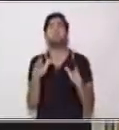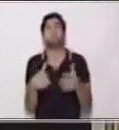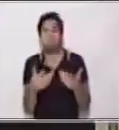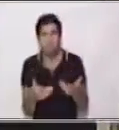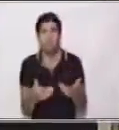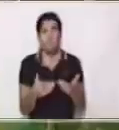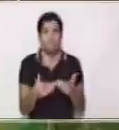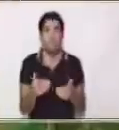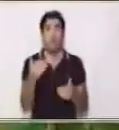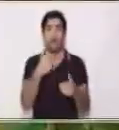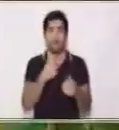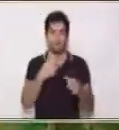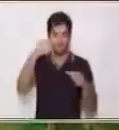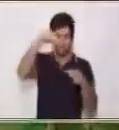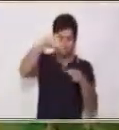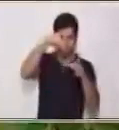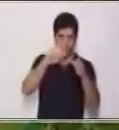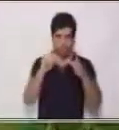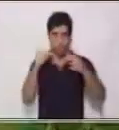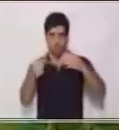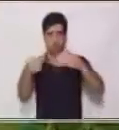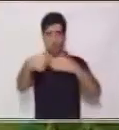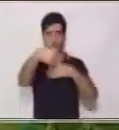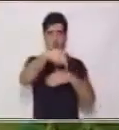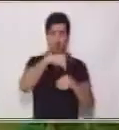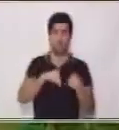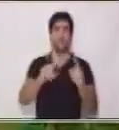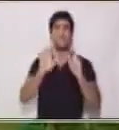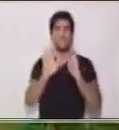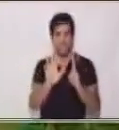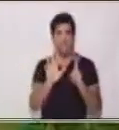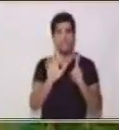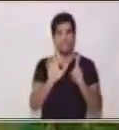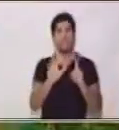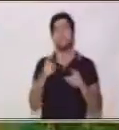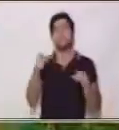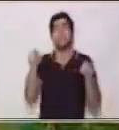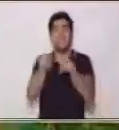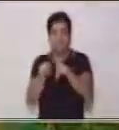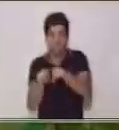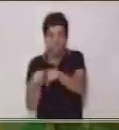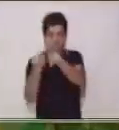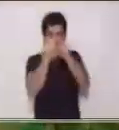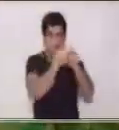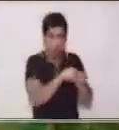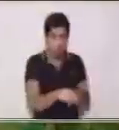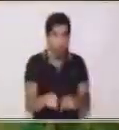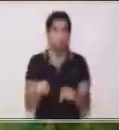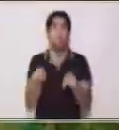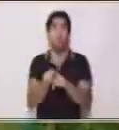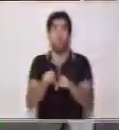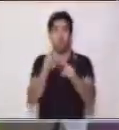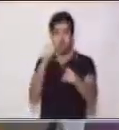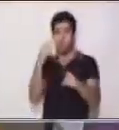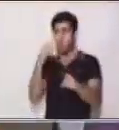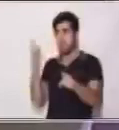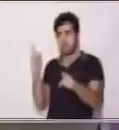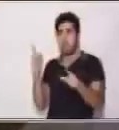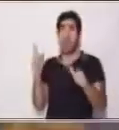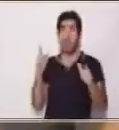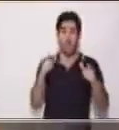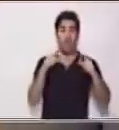que sus tres lados son iguales. Podemos observar acá que nos dan un cubo